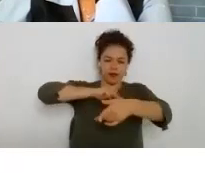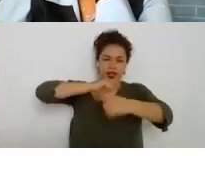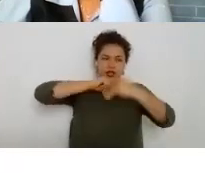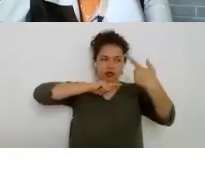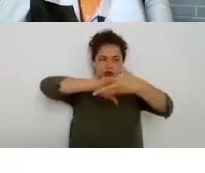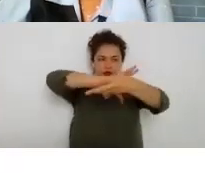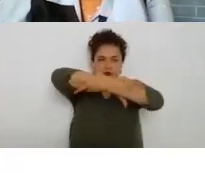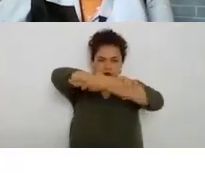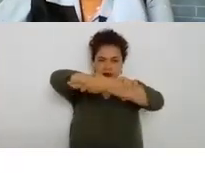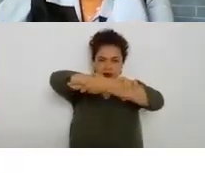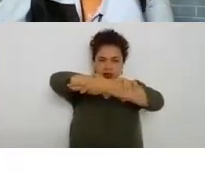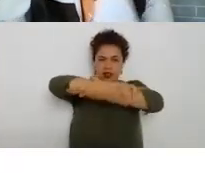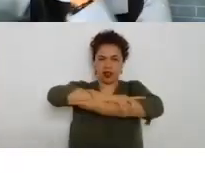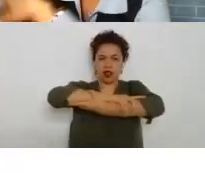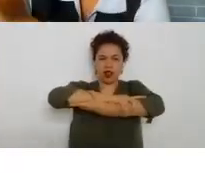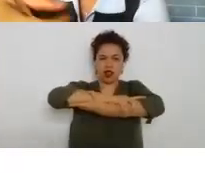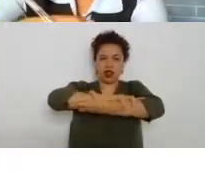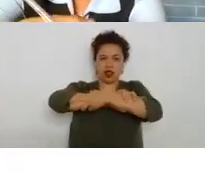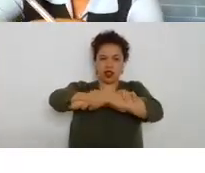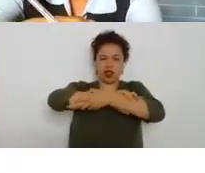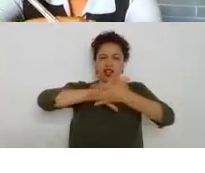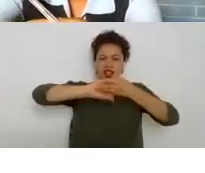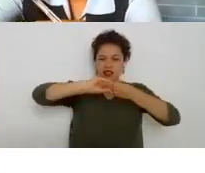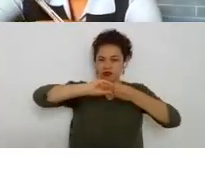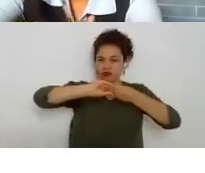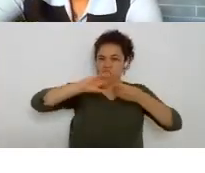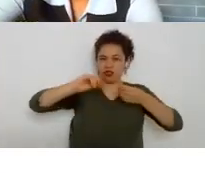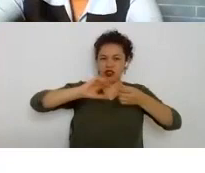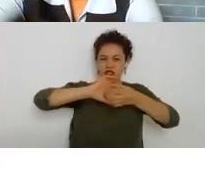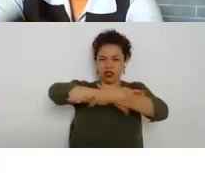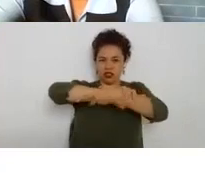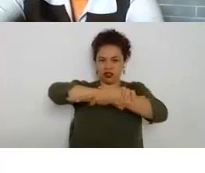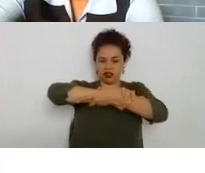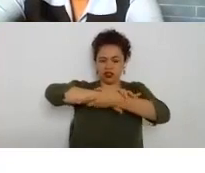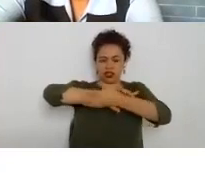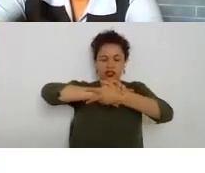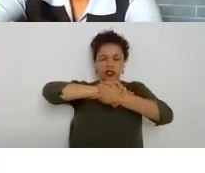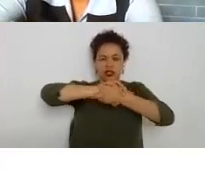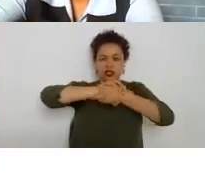aquí. De las manos, no, ni mucho menos de las muñecas. ¿Por qué?